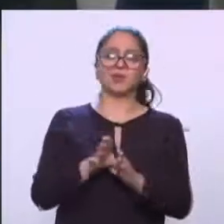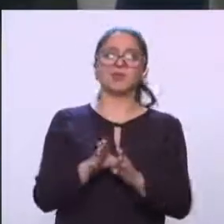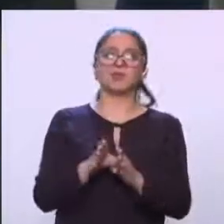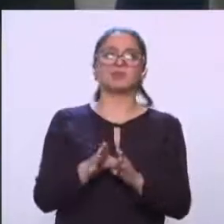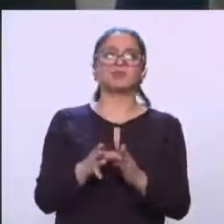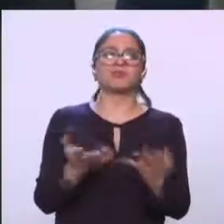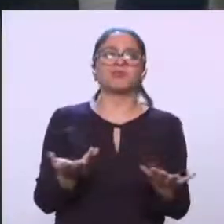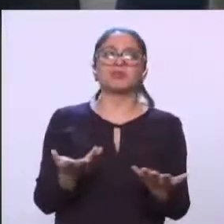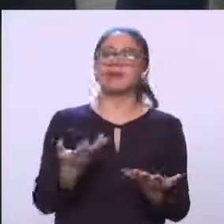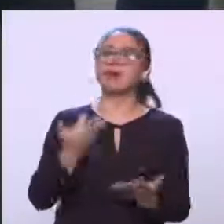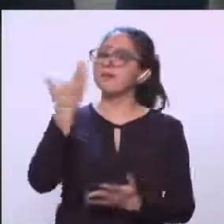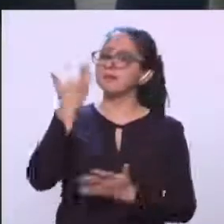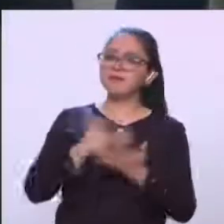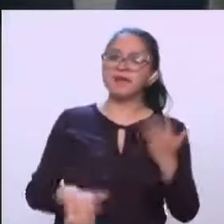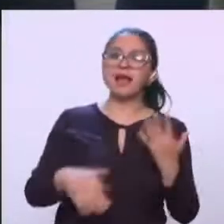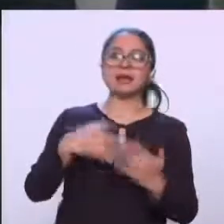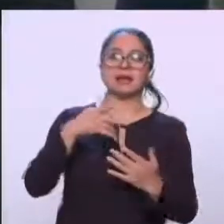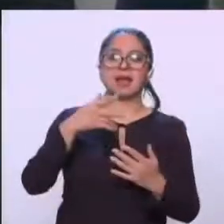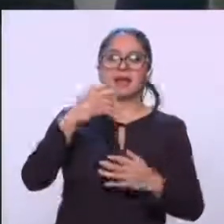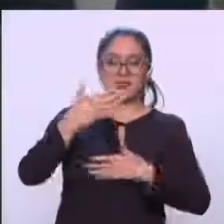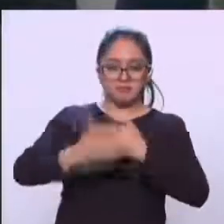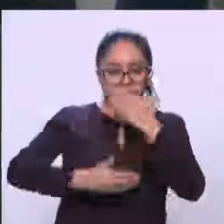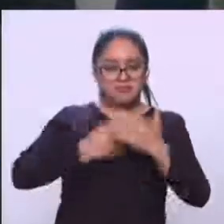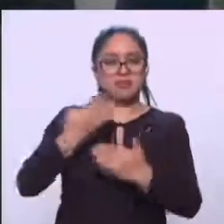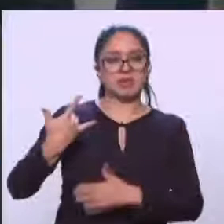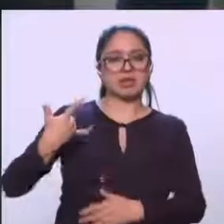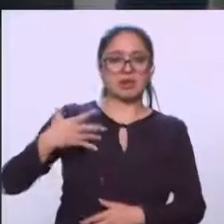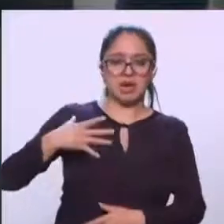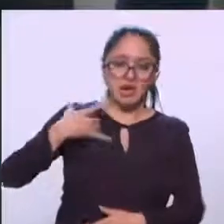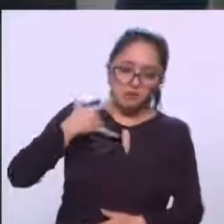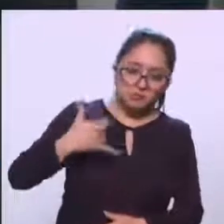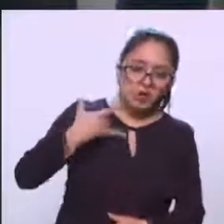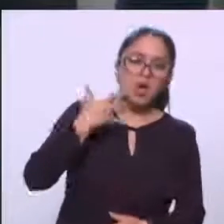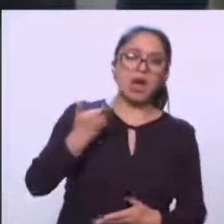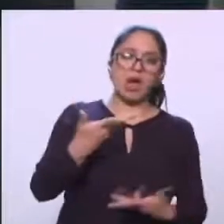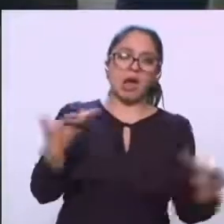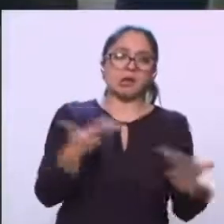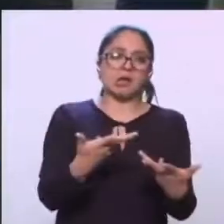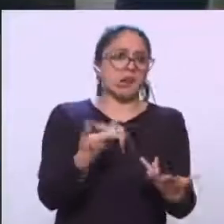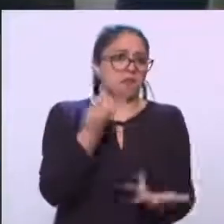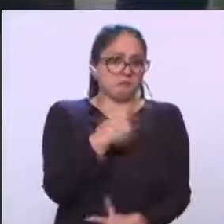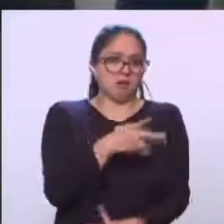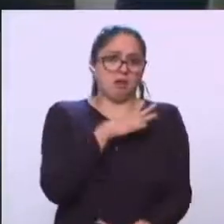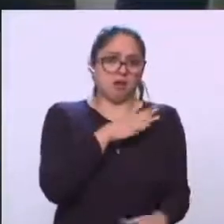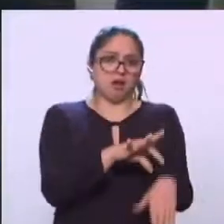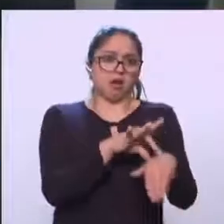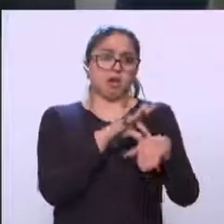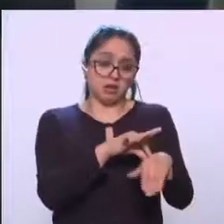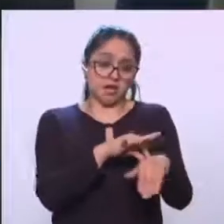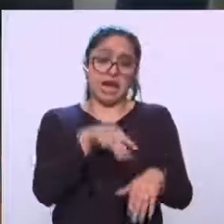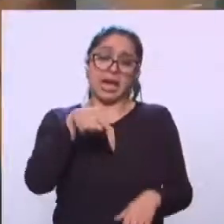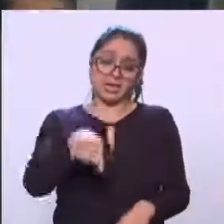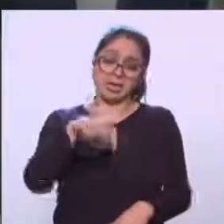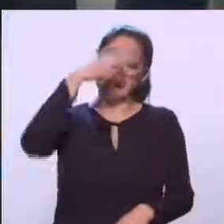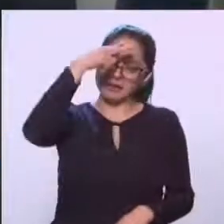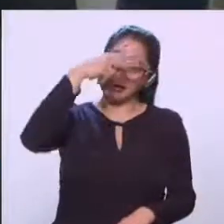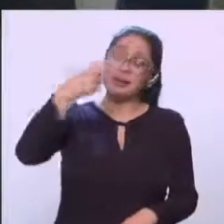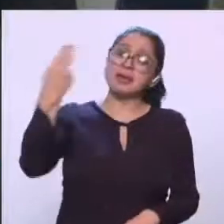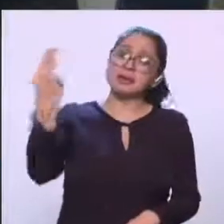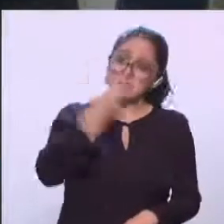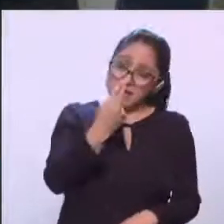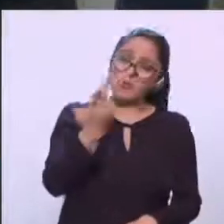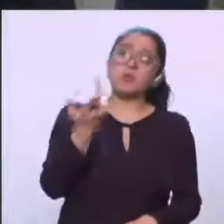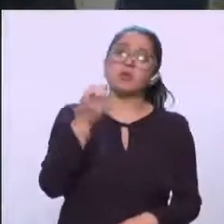tiene tantas garras para hacer cosas, pero existe, ¿no? Es decir, en la Ciudad de México sí tendríamos que estar hablando a nivel metropolitano, caso